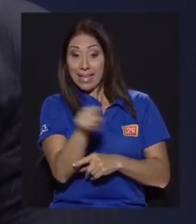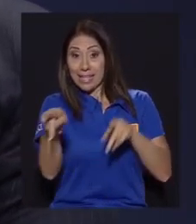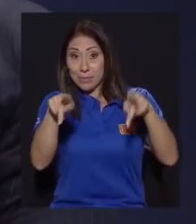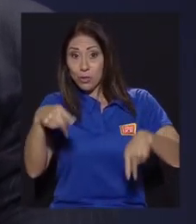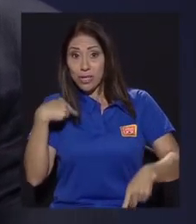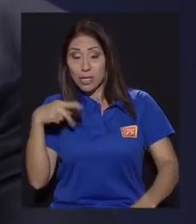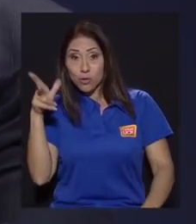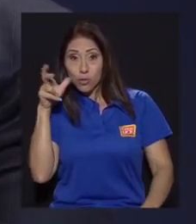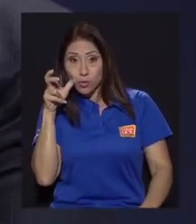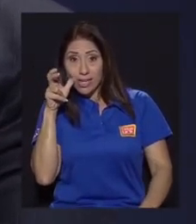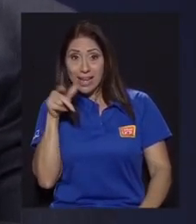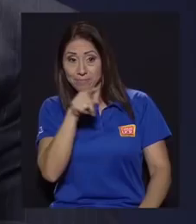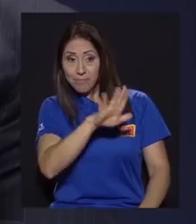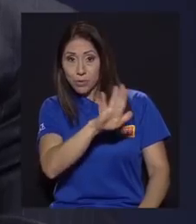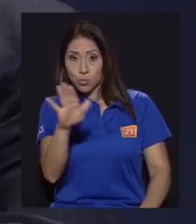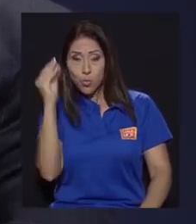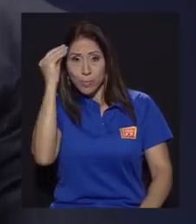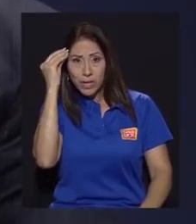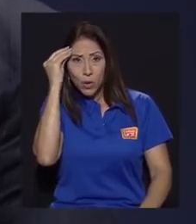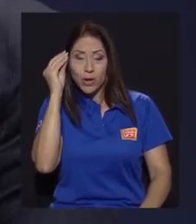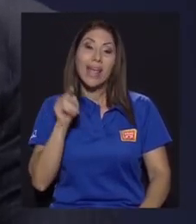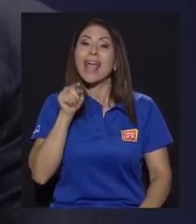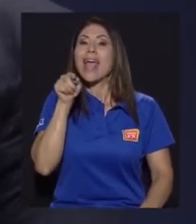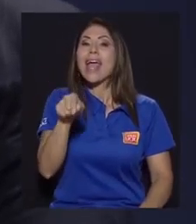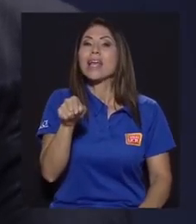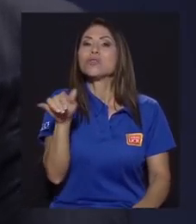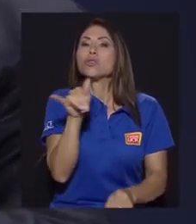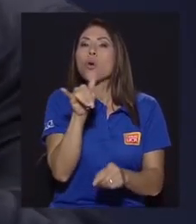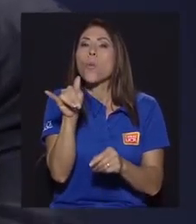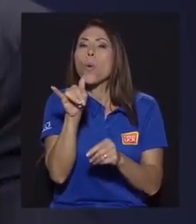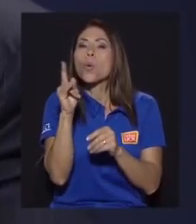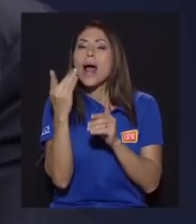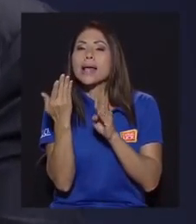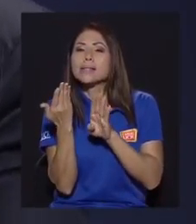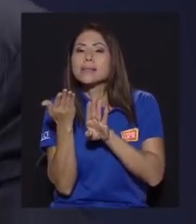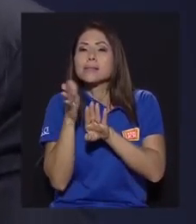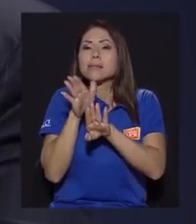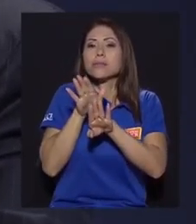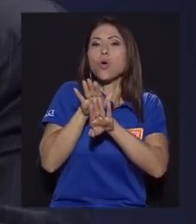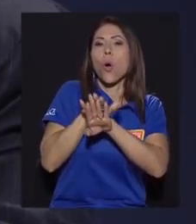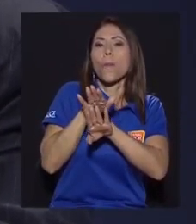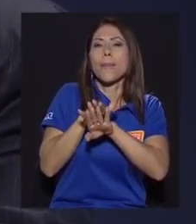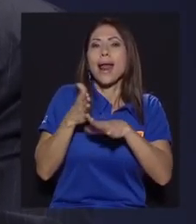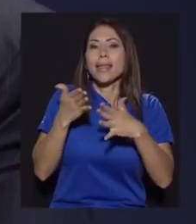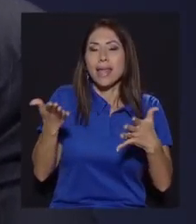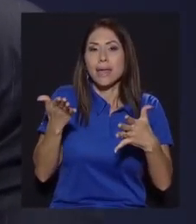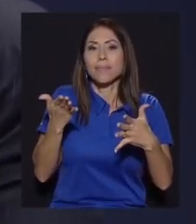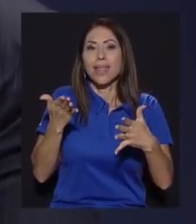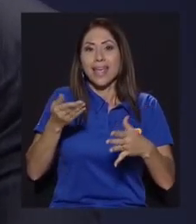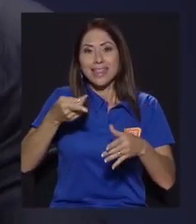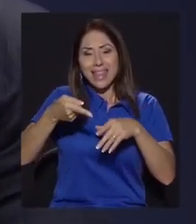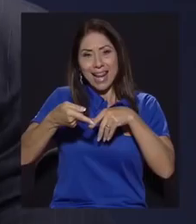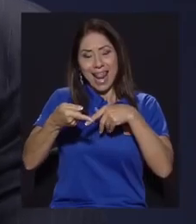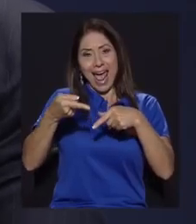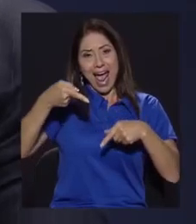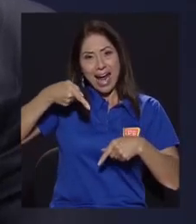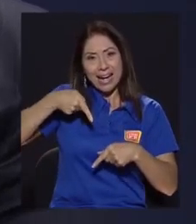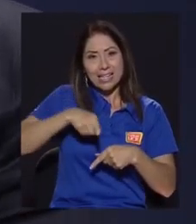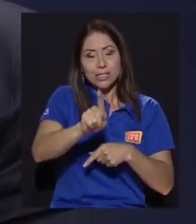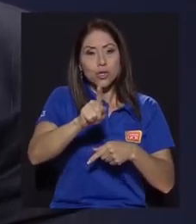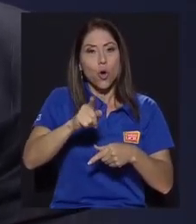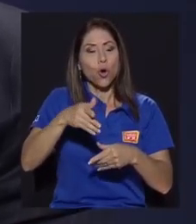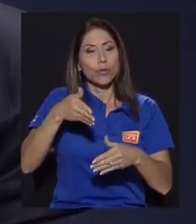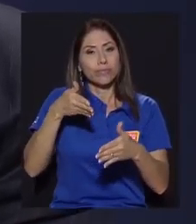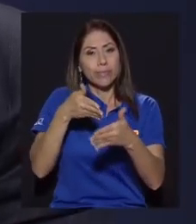escuche una pálida sombra de la agresión que ha sufrido la democracia costarricense